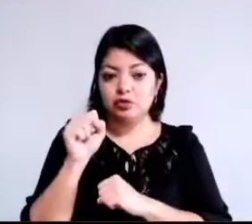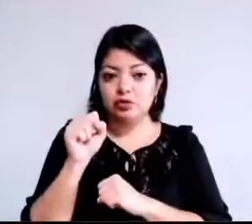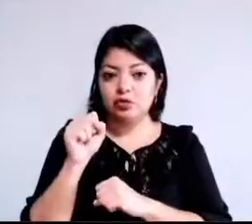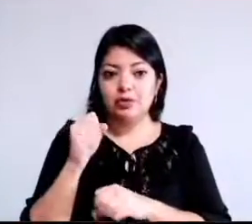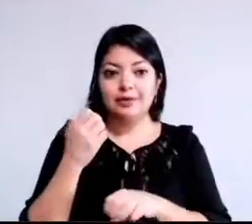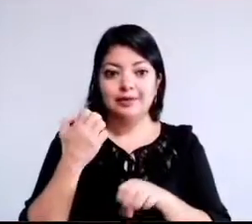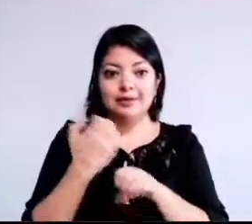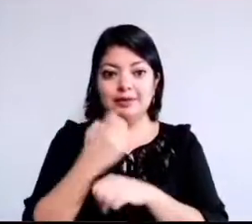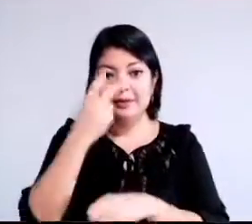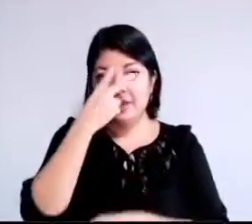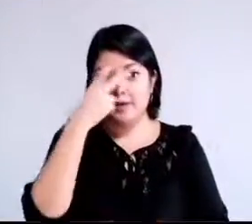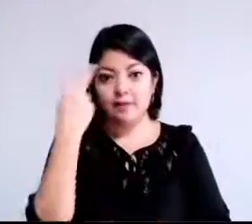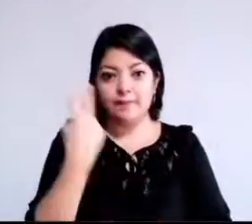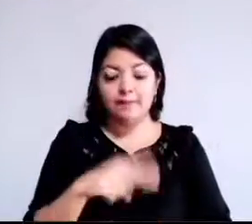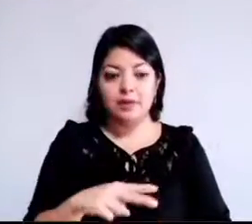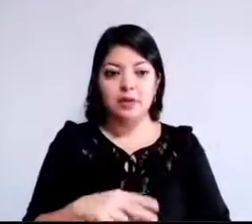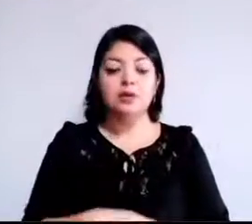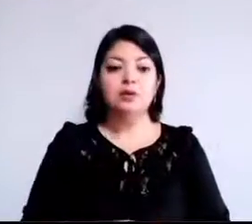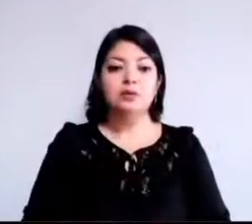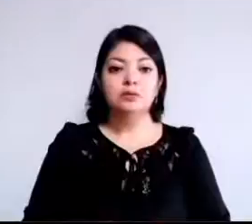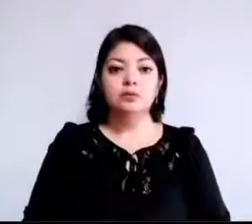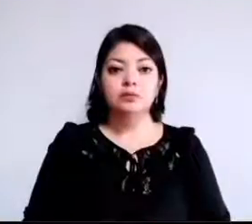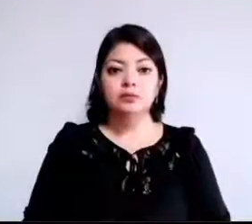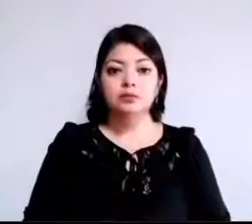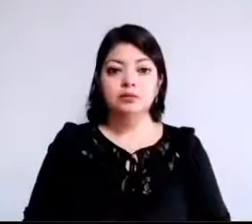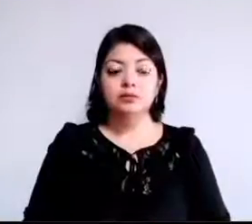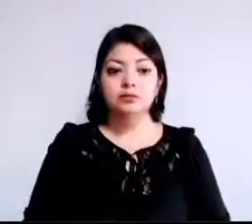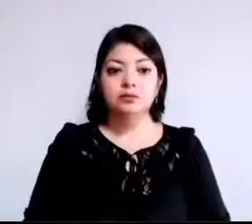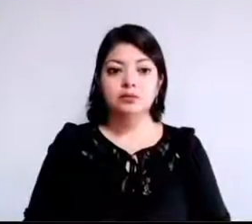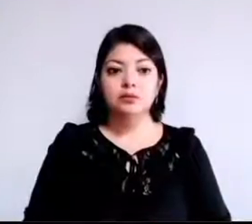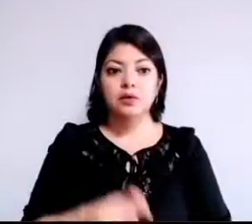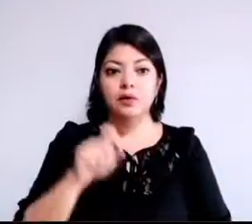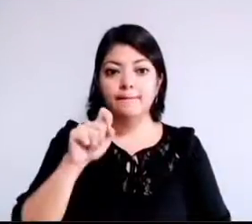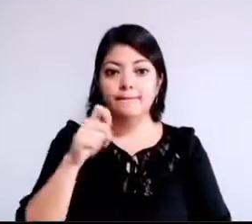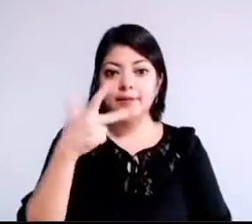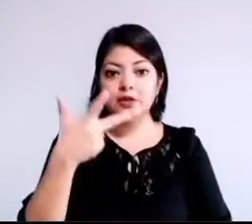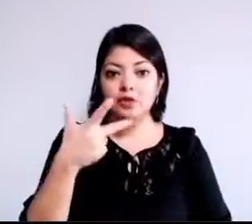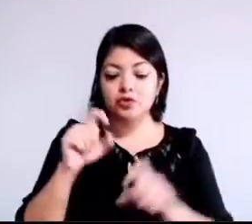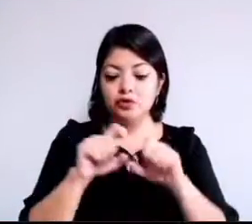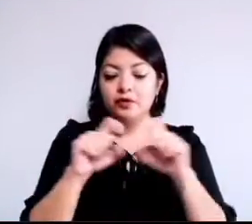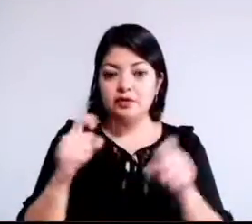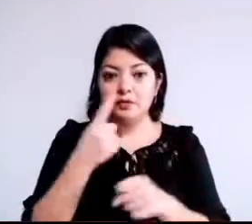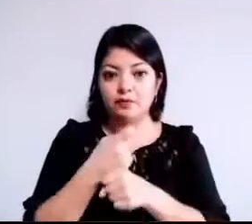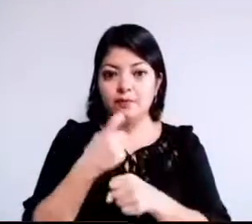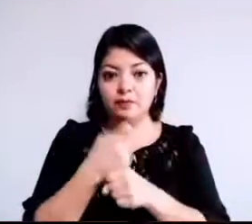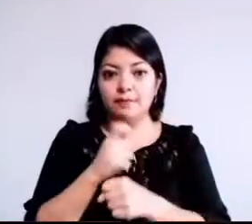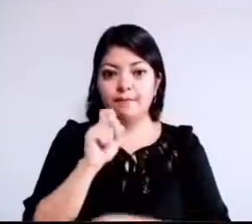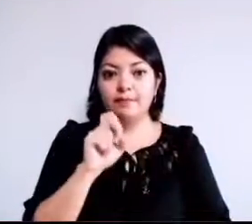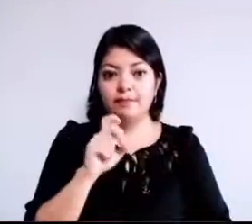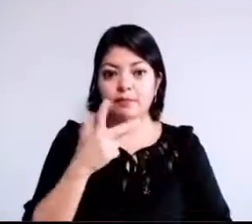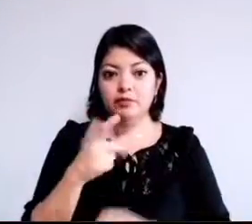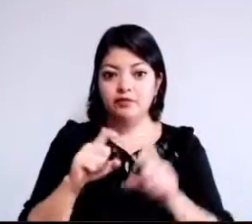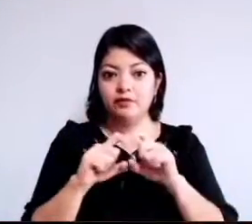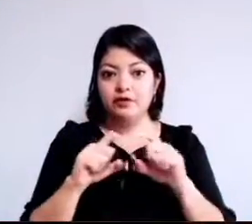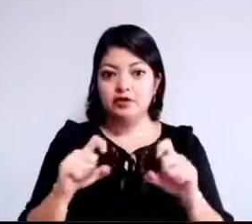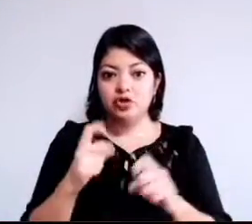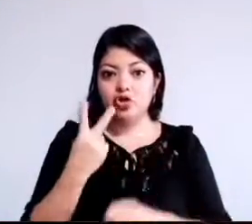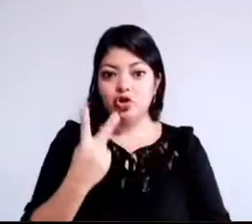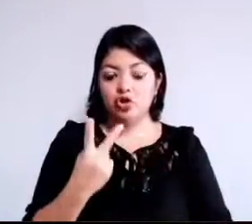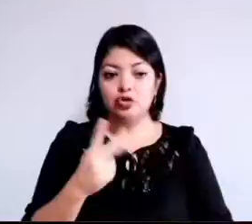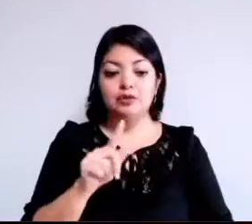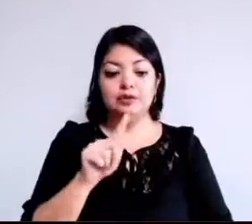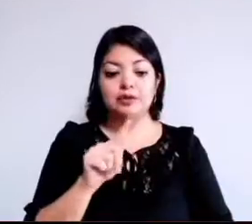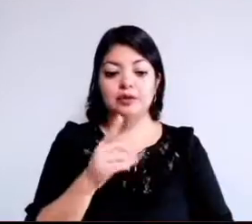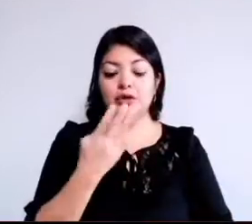y Soberano de México, 28, fracción primera, 38, fracción 2, 79